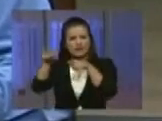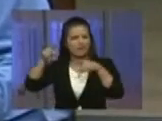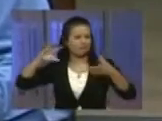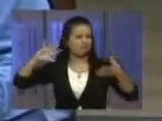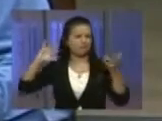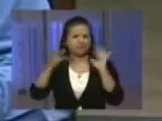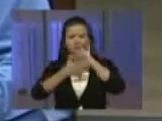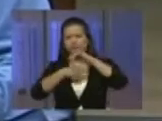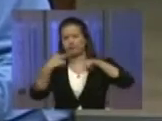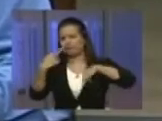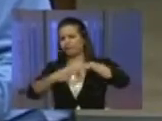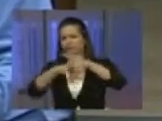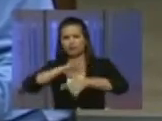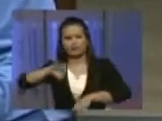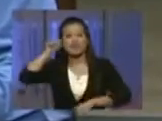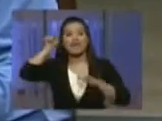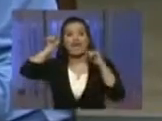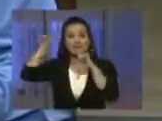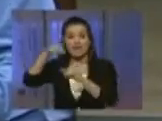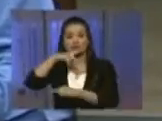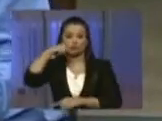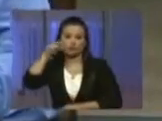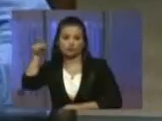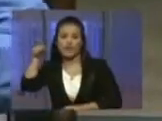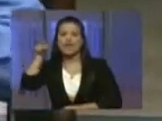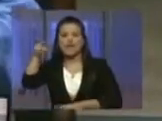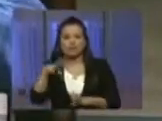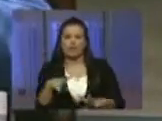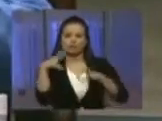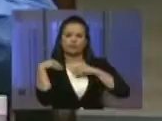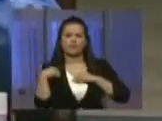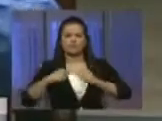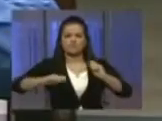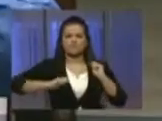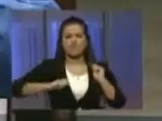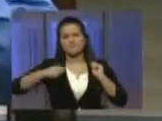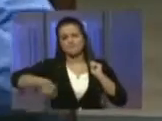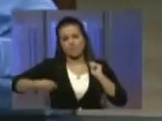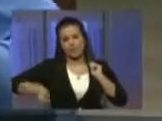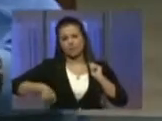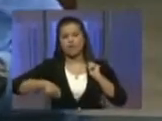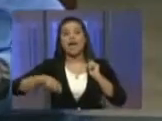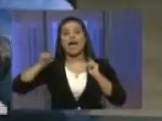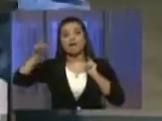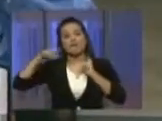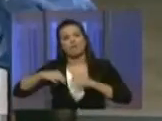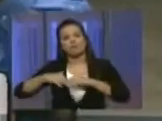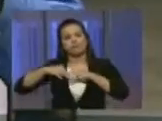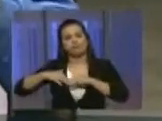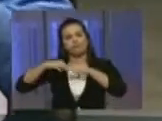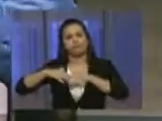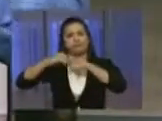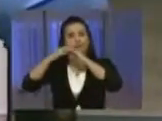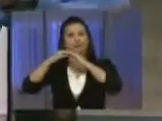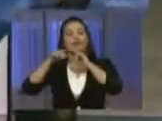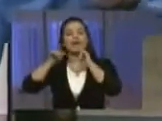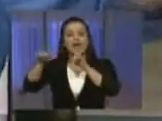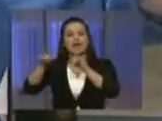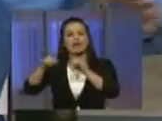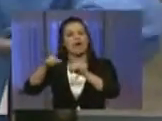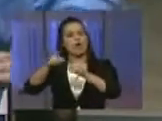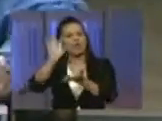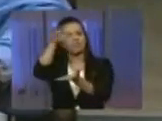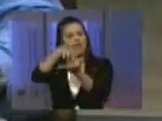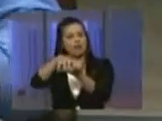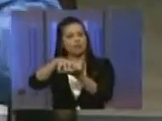Revolución socialista que tomó el poder y empezó a construir el primer estado obrero campesino Lenin 70